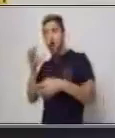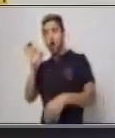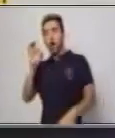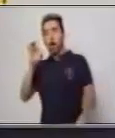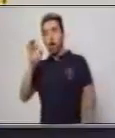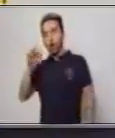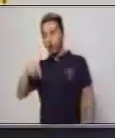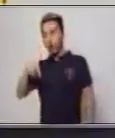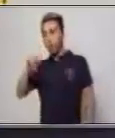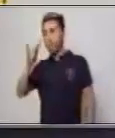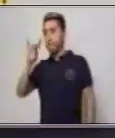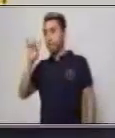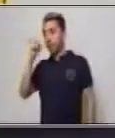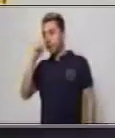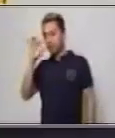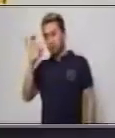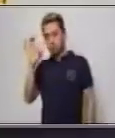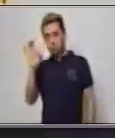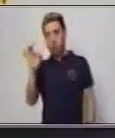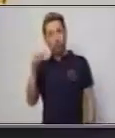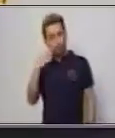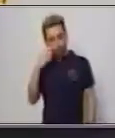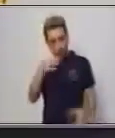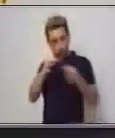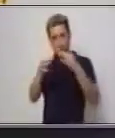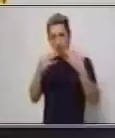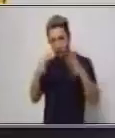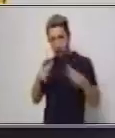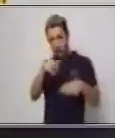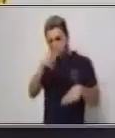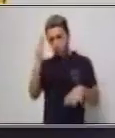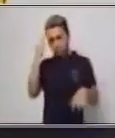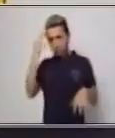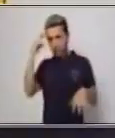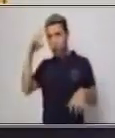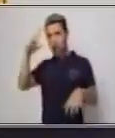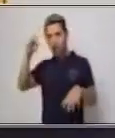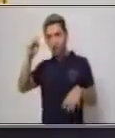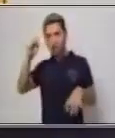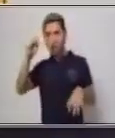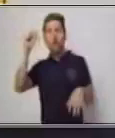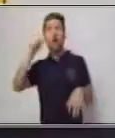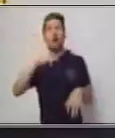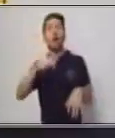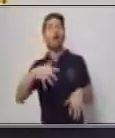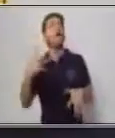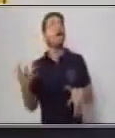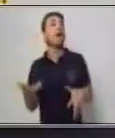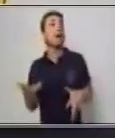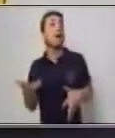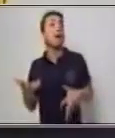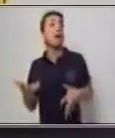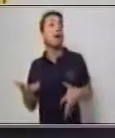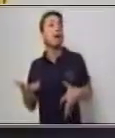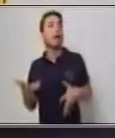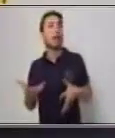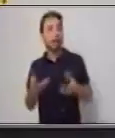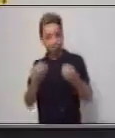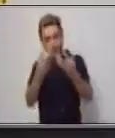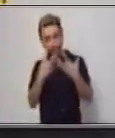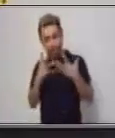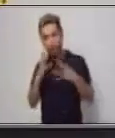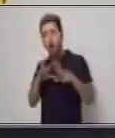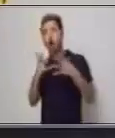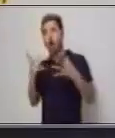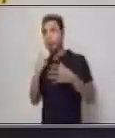que tenemos acá. ¿Por qué lo expliqué? Ya ustedes saben la definición. Pero ahora, ¿cómo podemos sacar